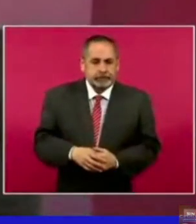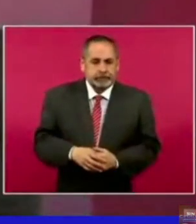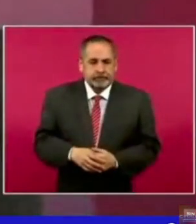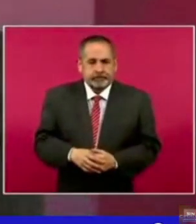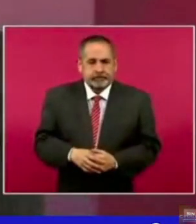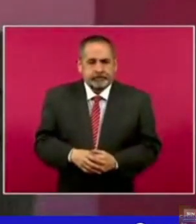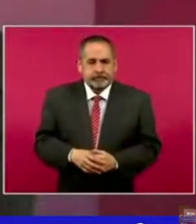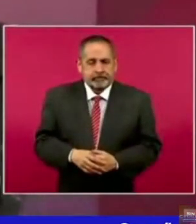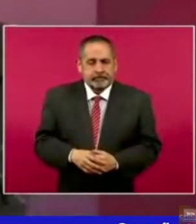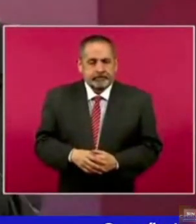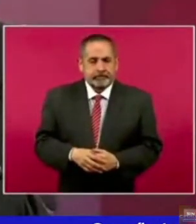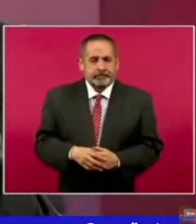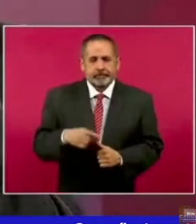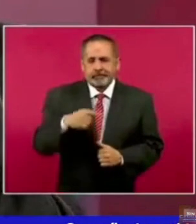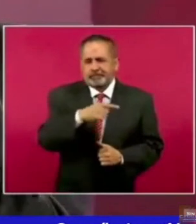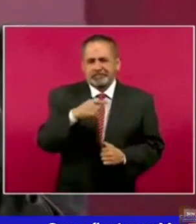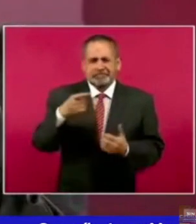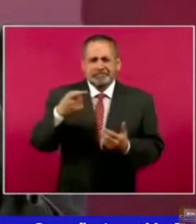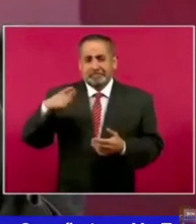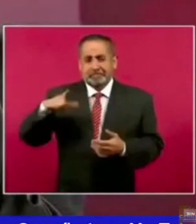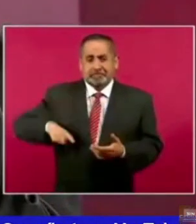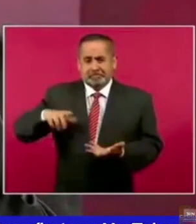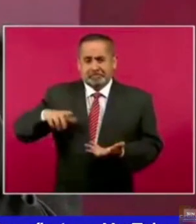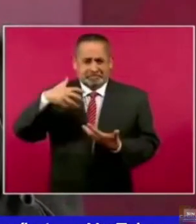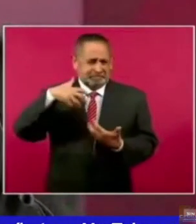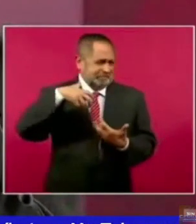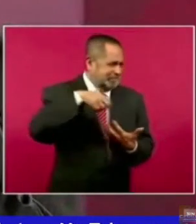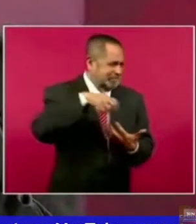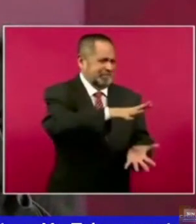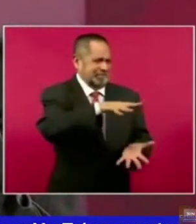con raudales de dinero,